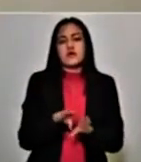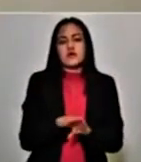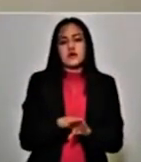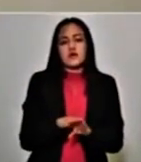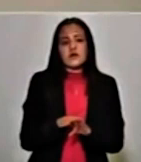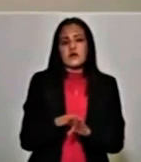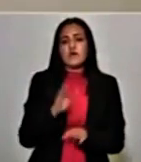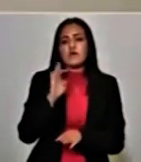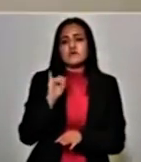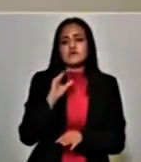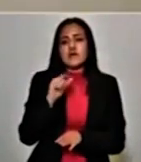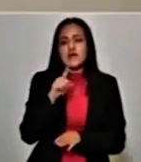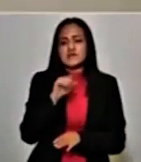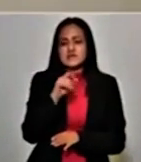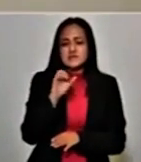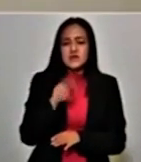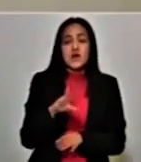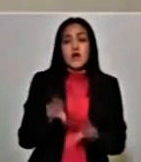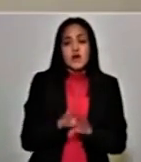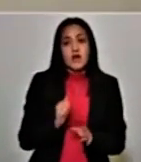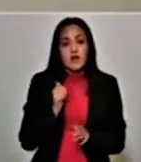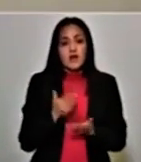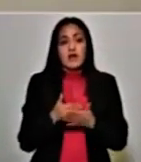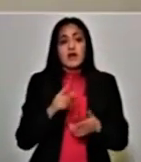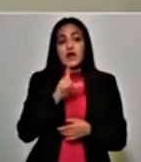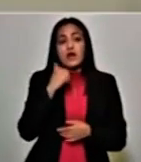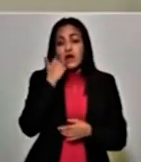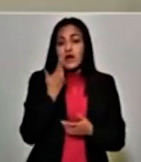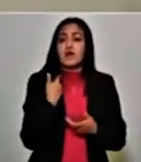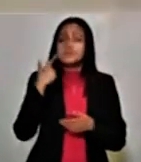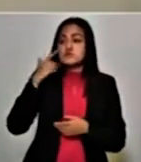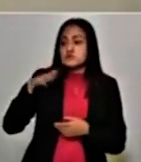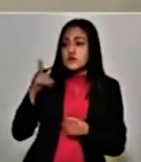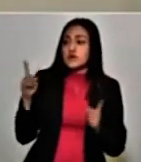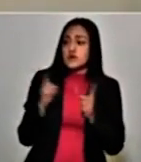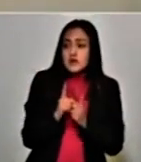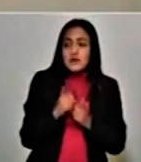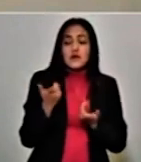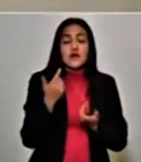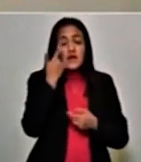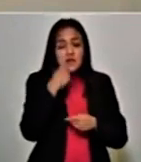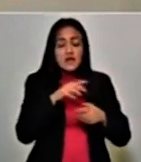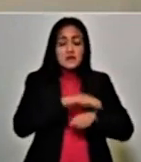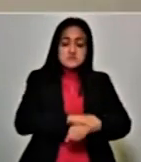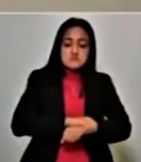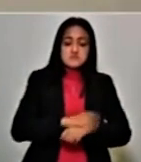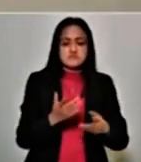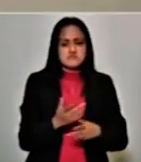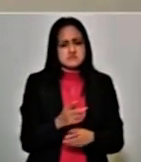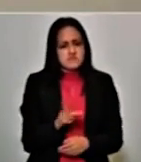perfectamente convenible, y después hasta buscarle socios, inversionistas, no, no, pues